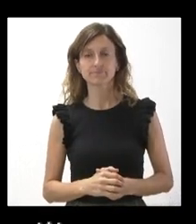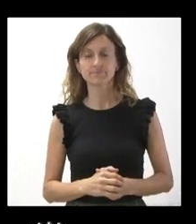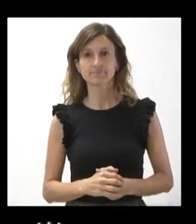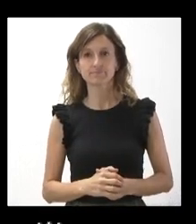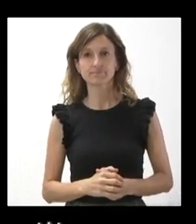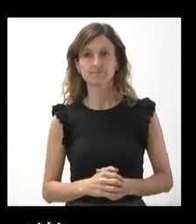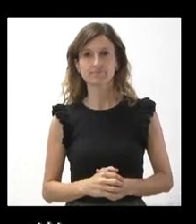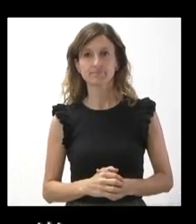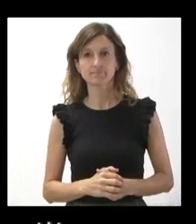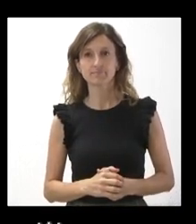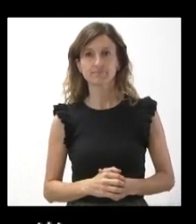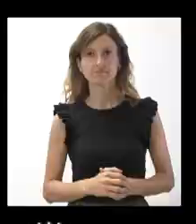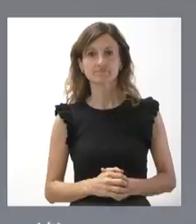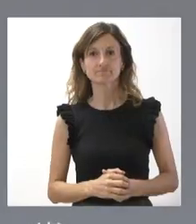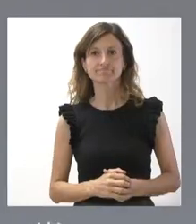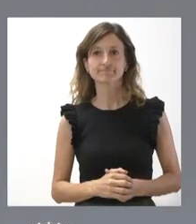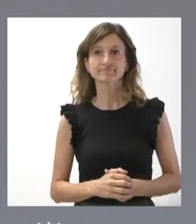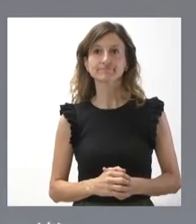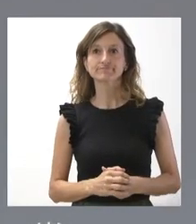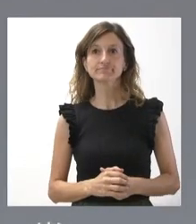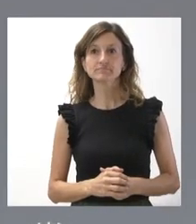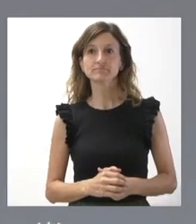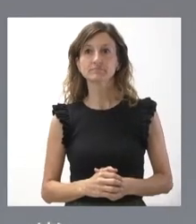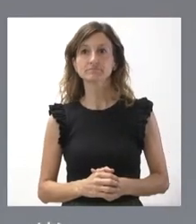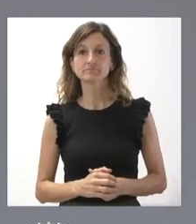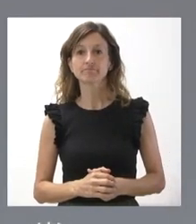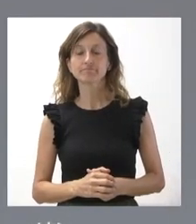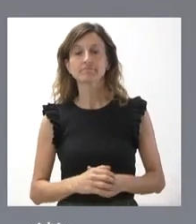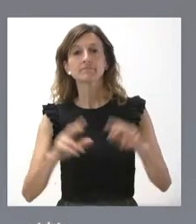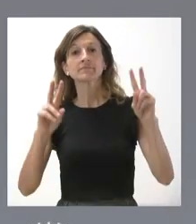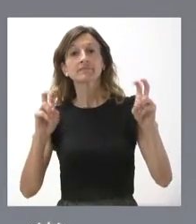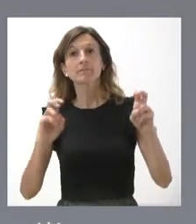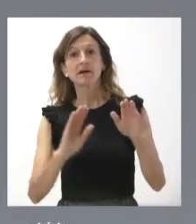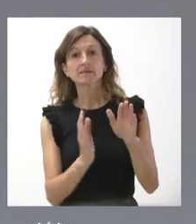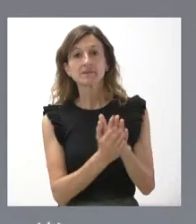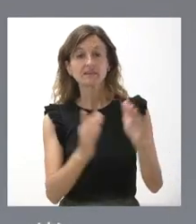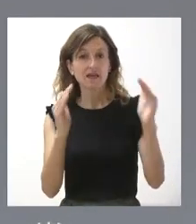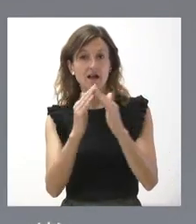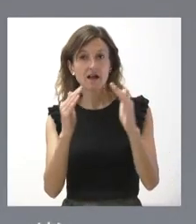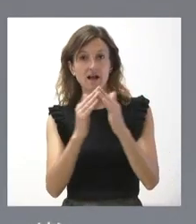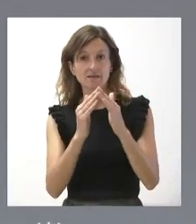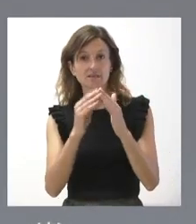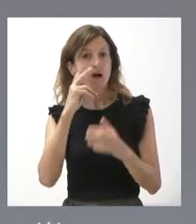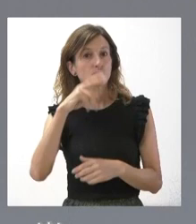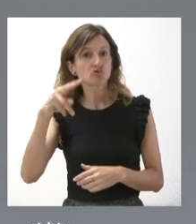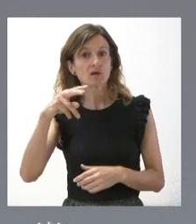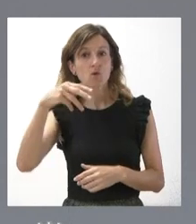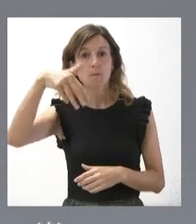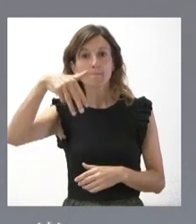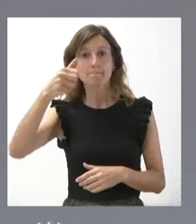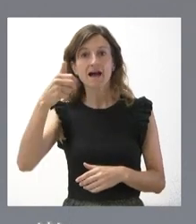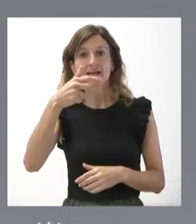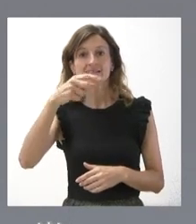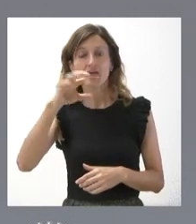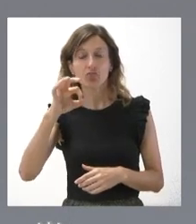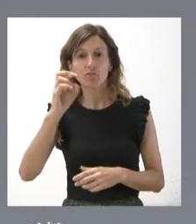Sí, contesto. Sí, el expediente de la Casa Museo Antonio Machado hubo